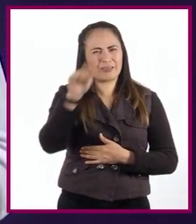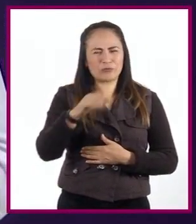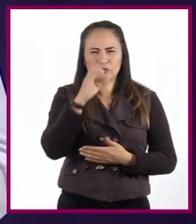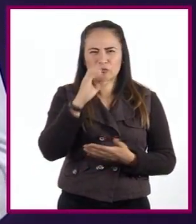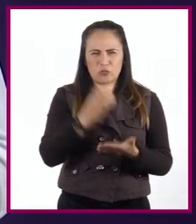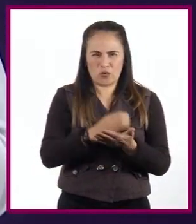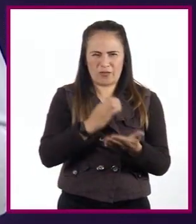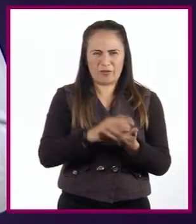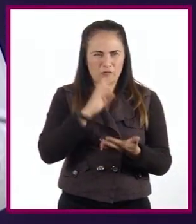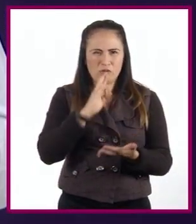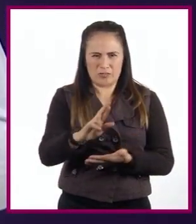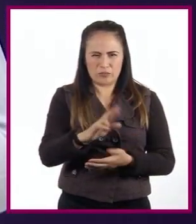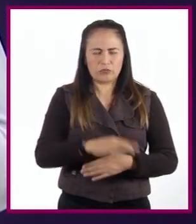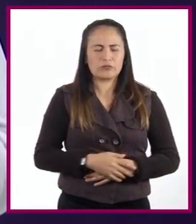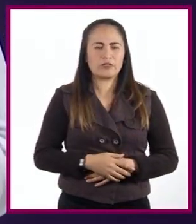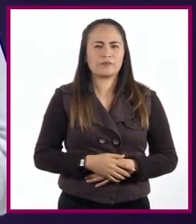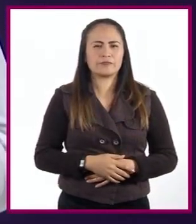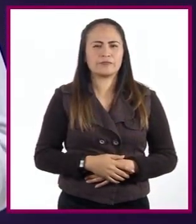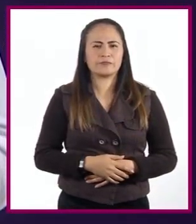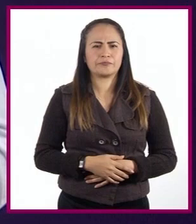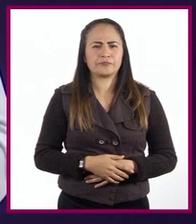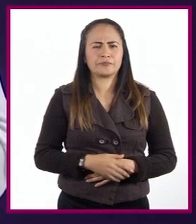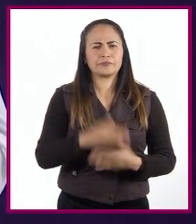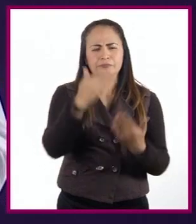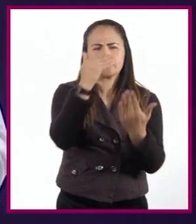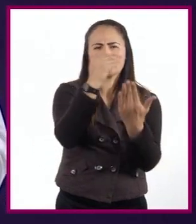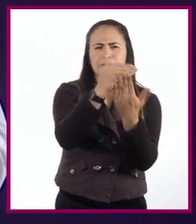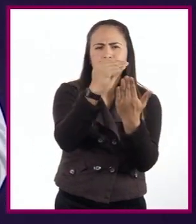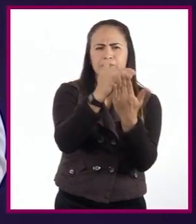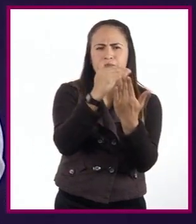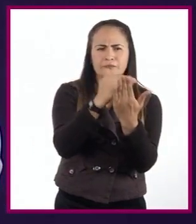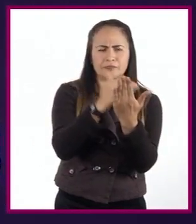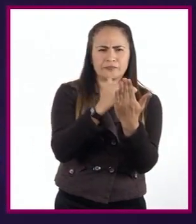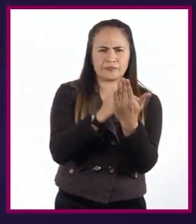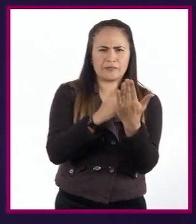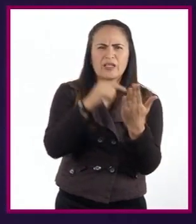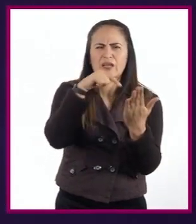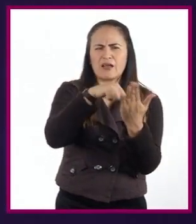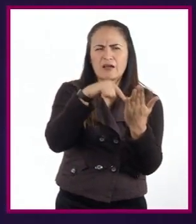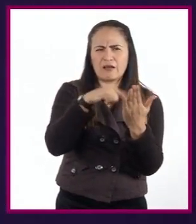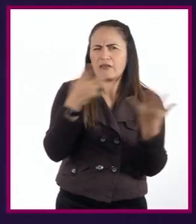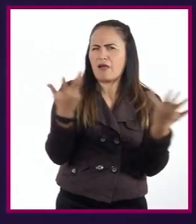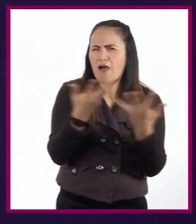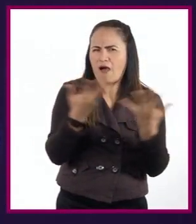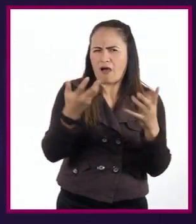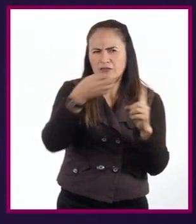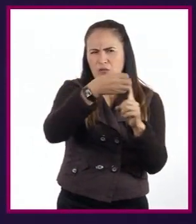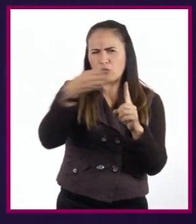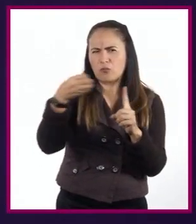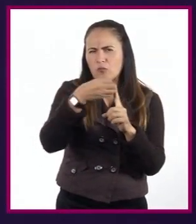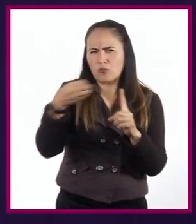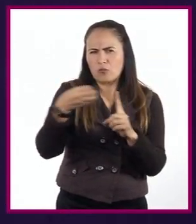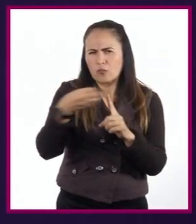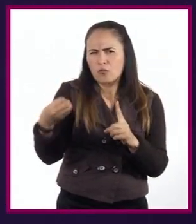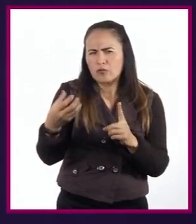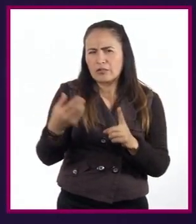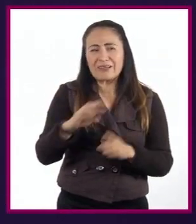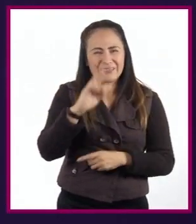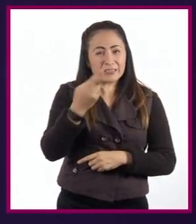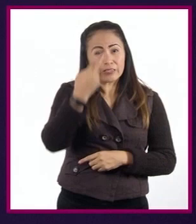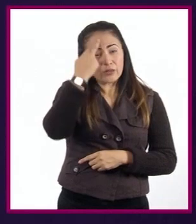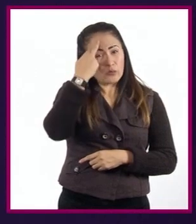apuntes. ¿Qué pasos se deben seguir para reconocer y organizar los hechos? Recuerden siempre